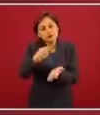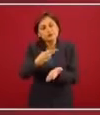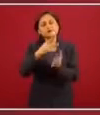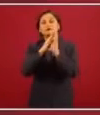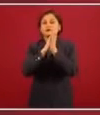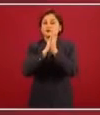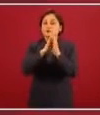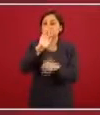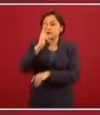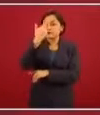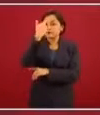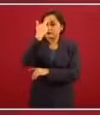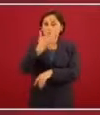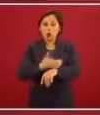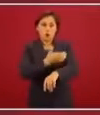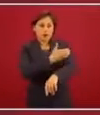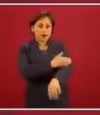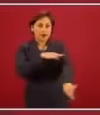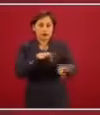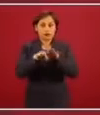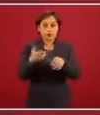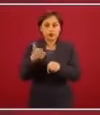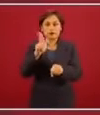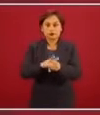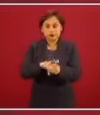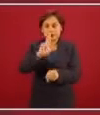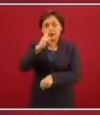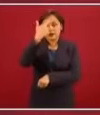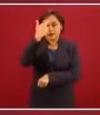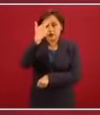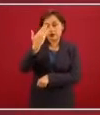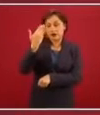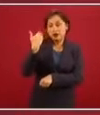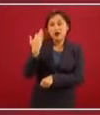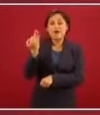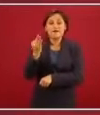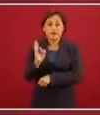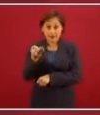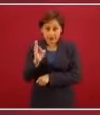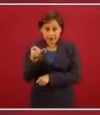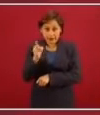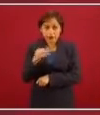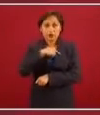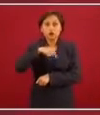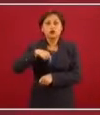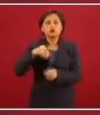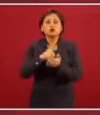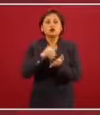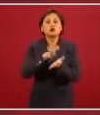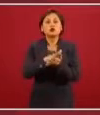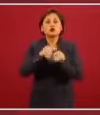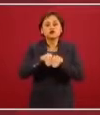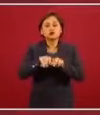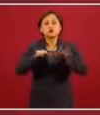salud, desde la primera semana de febrero publicamos una guía de control de infecciones. Esta guía fue